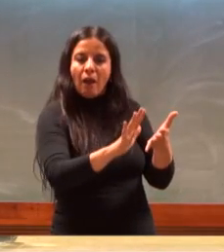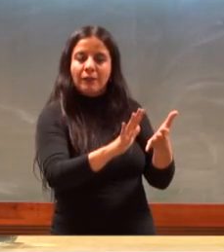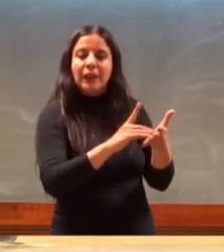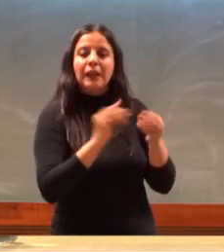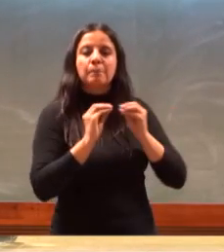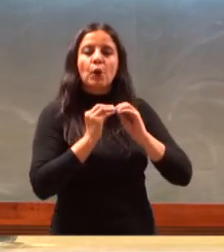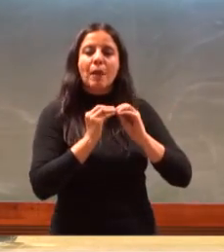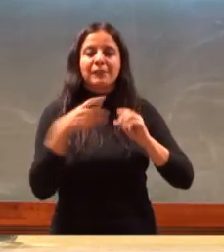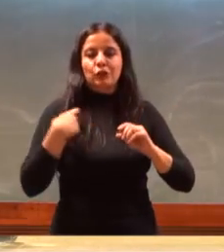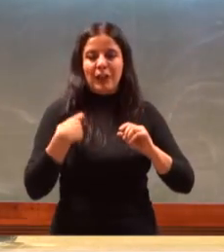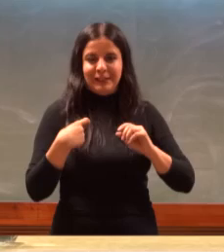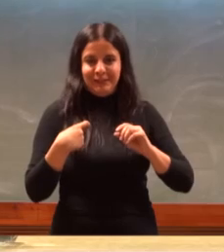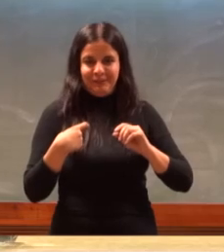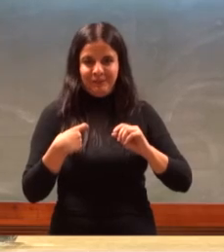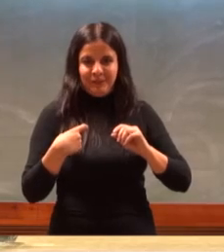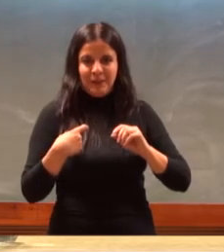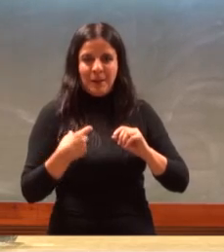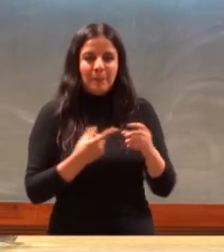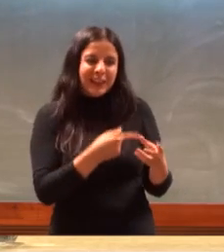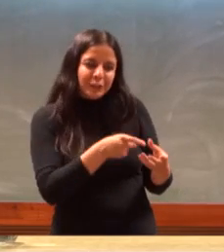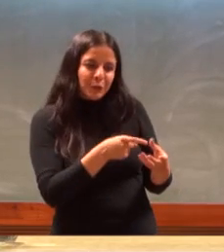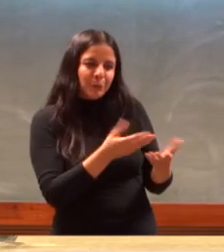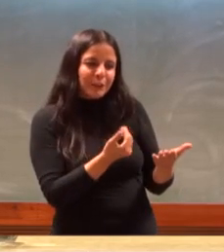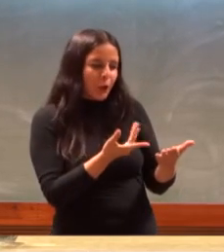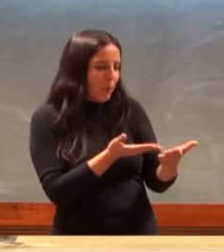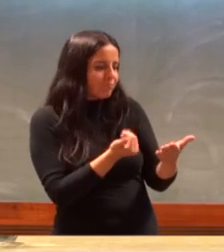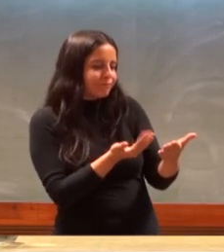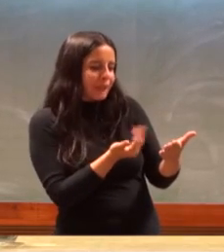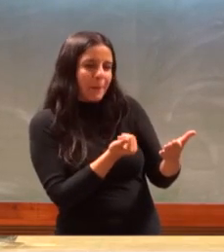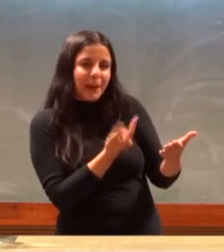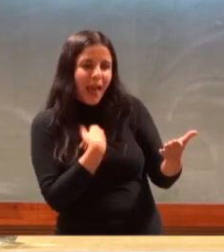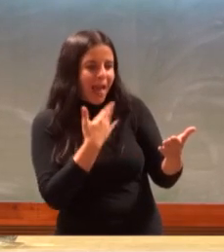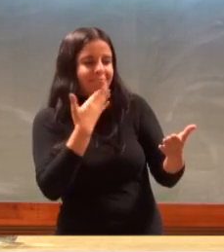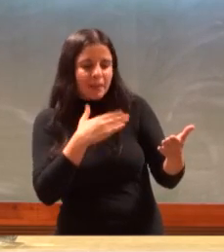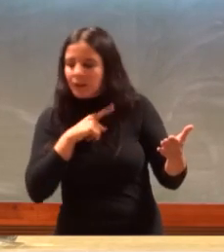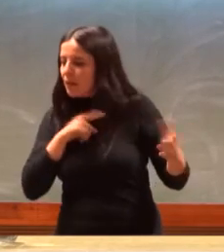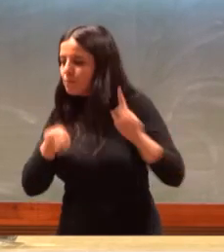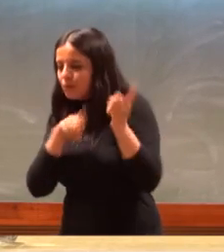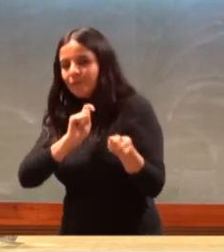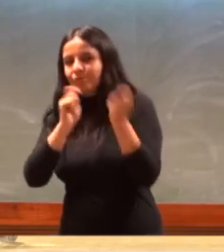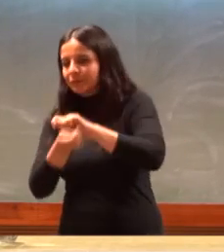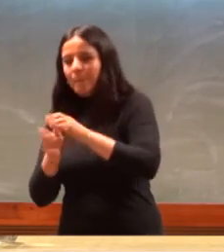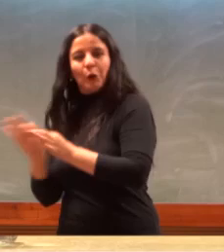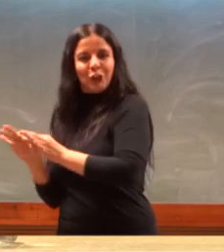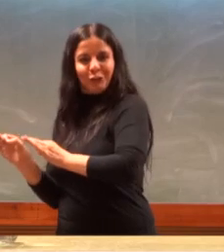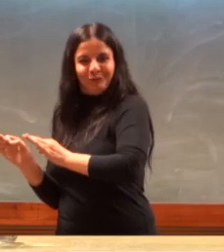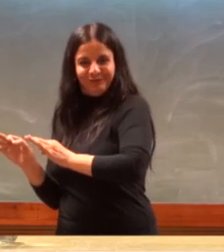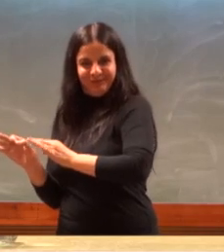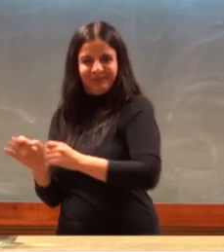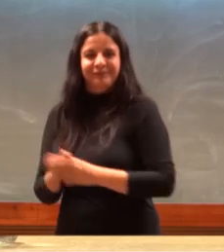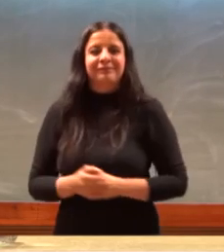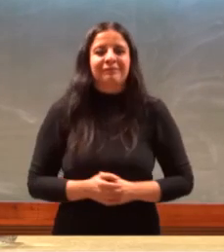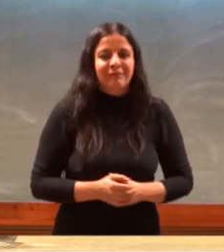proyectos de extensión pero que a su vez también es un insumo para los proyectos para los proas para estos proyectos de investigación orientados y acotados al que hacía